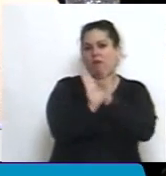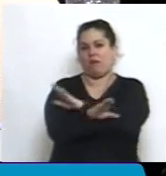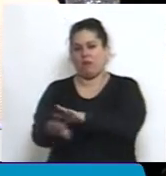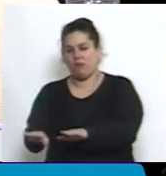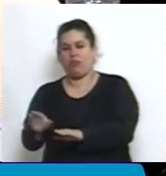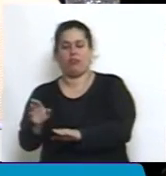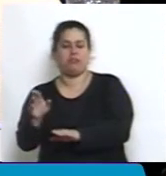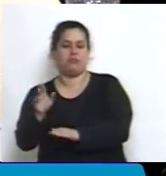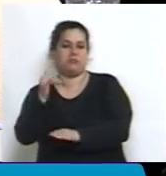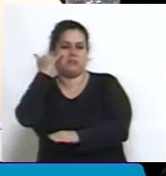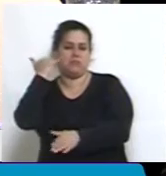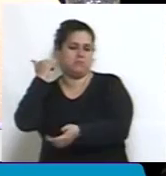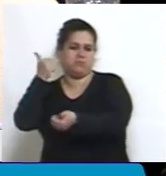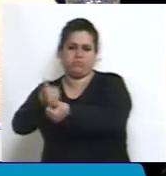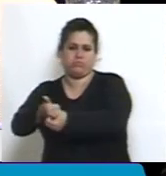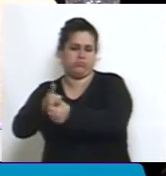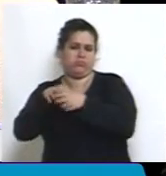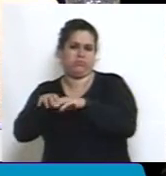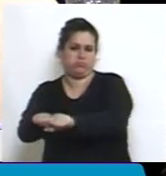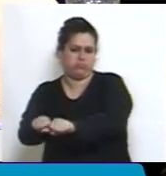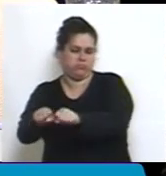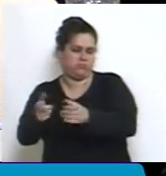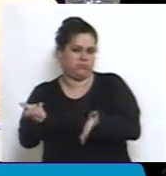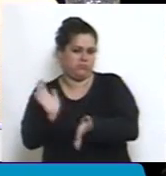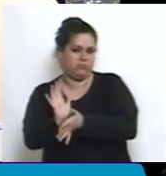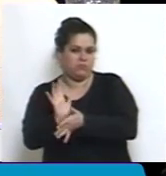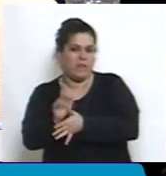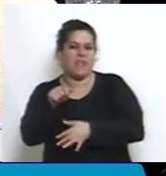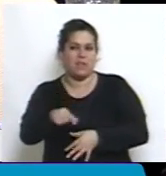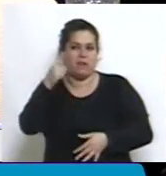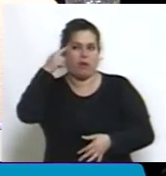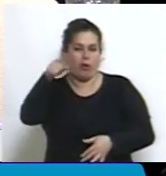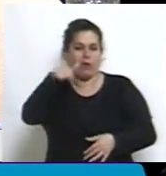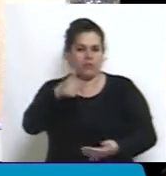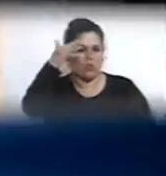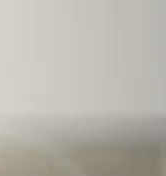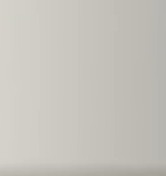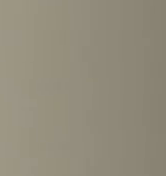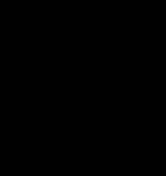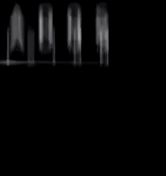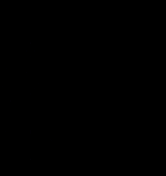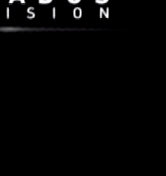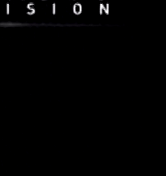sido cruelmente abusados. Y creo que esto hace justicia. Muchísimas gracias.